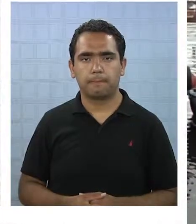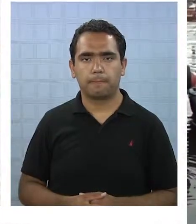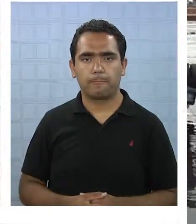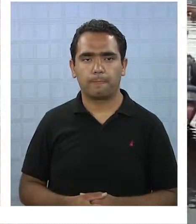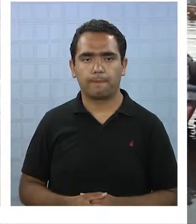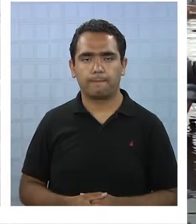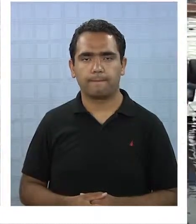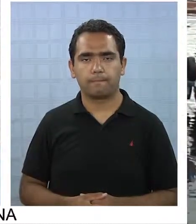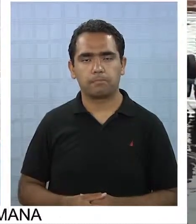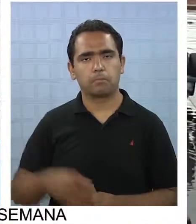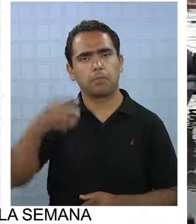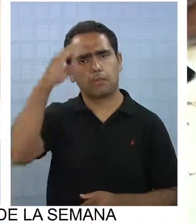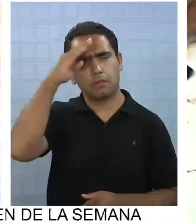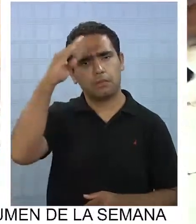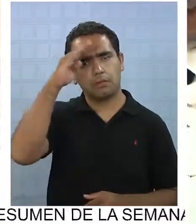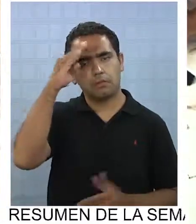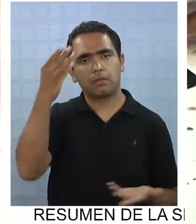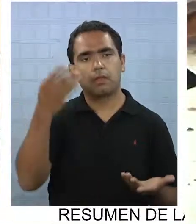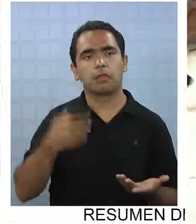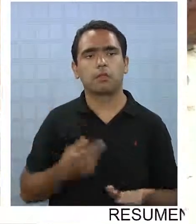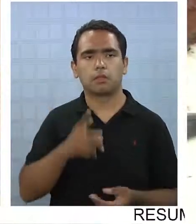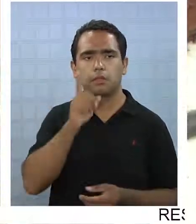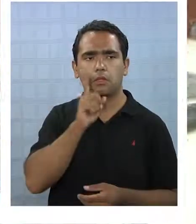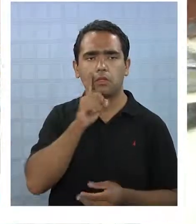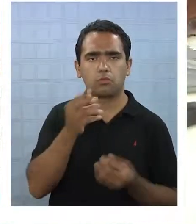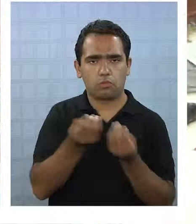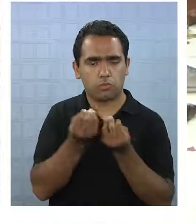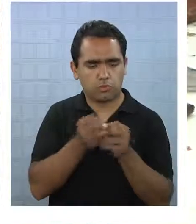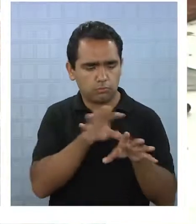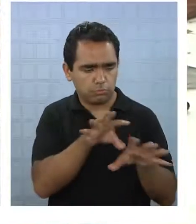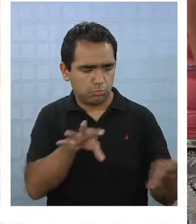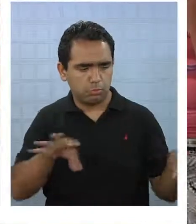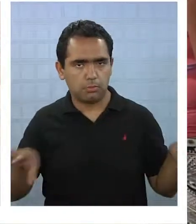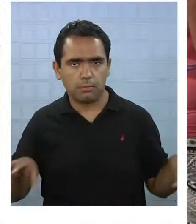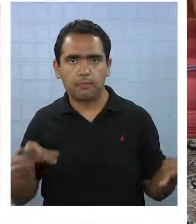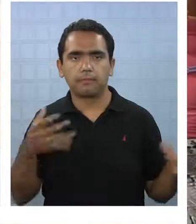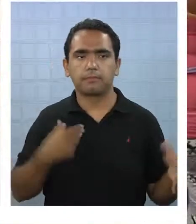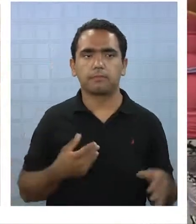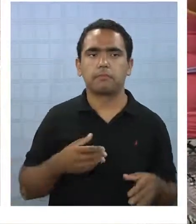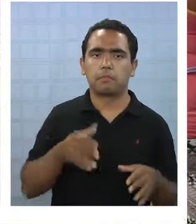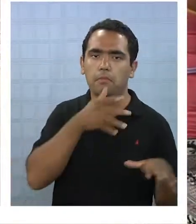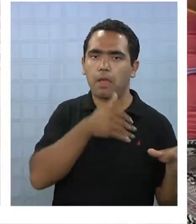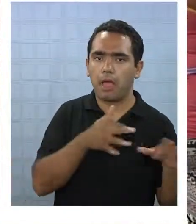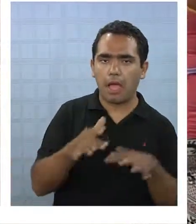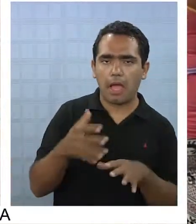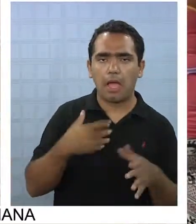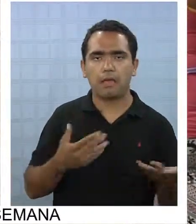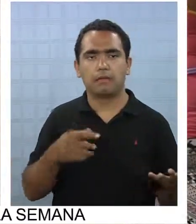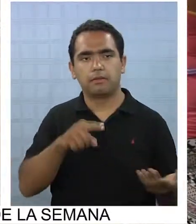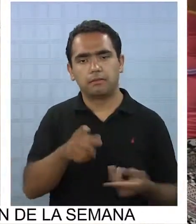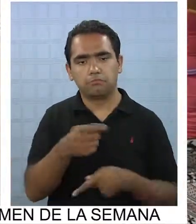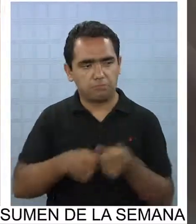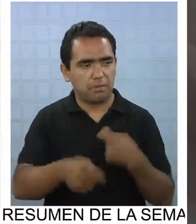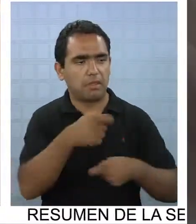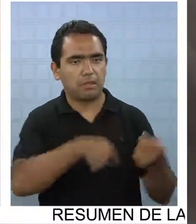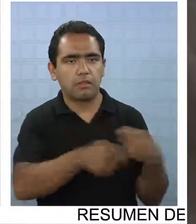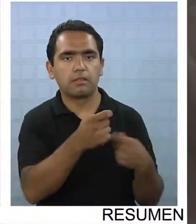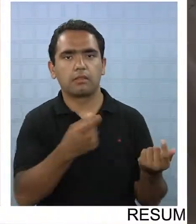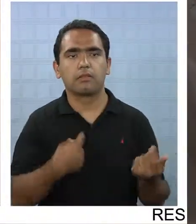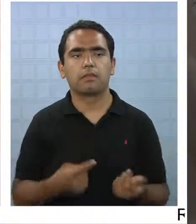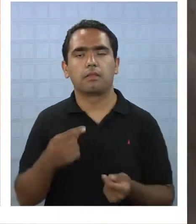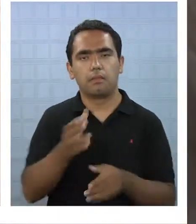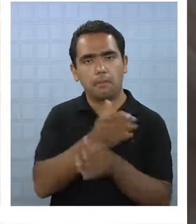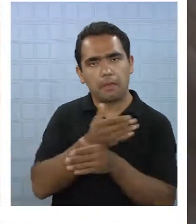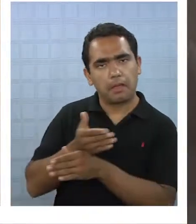Confiados de contar con una buena cantidad de productos del mar para enfrentar la Semana Santa, se manifiestan pescadores y comerciantes del rubro,